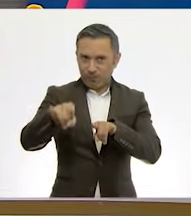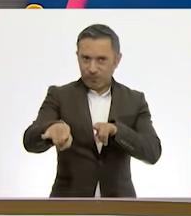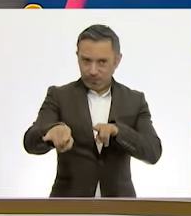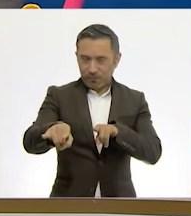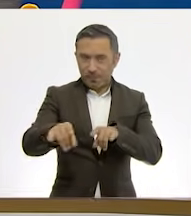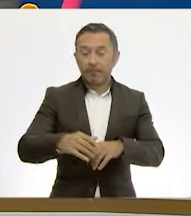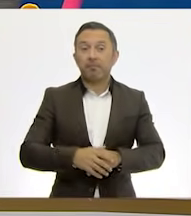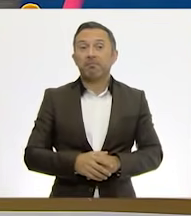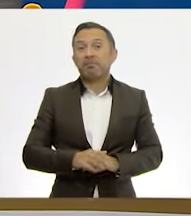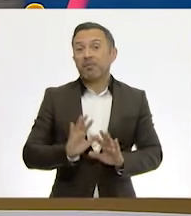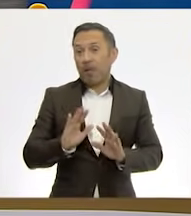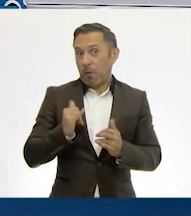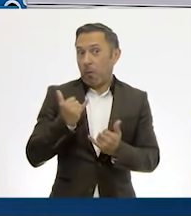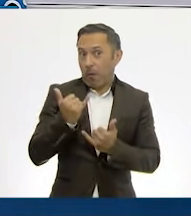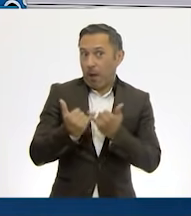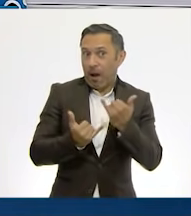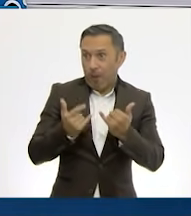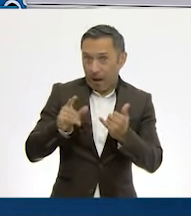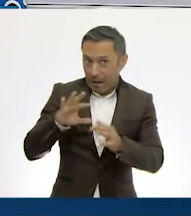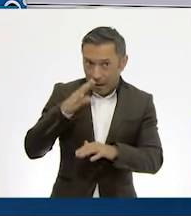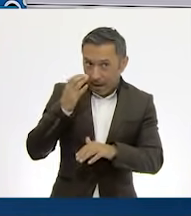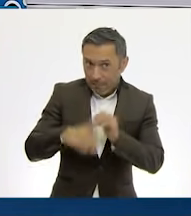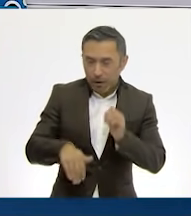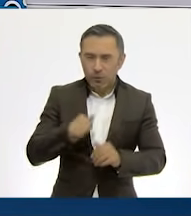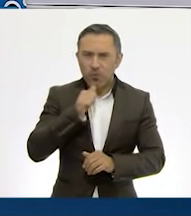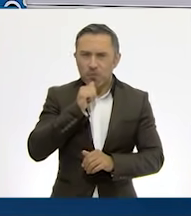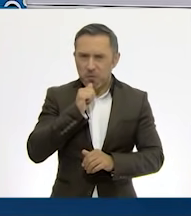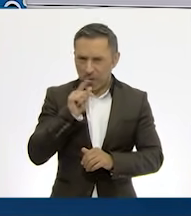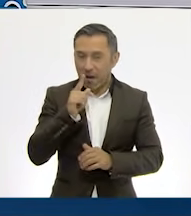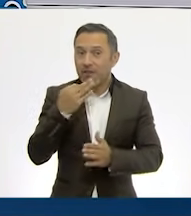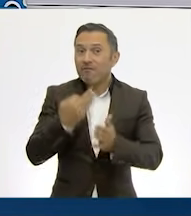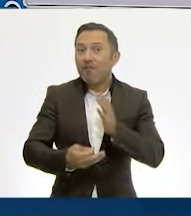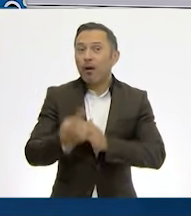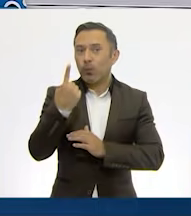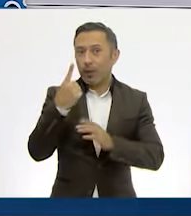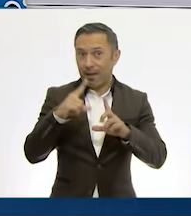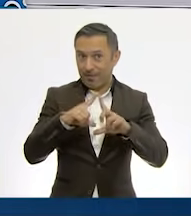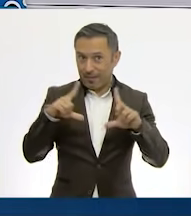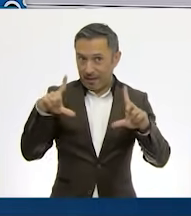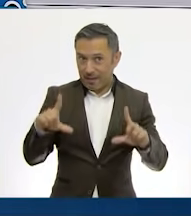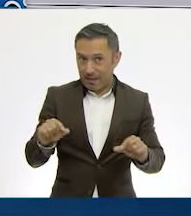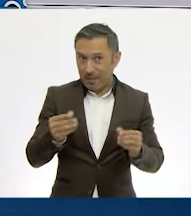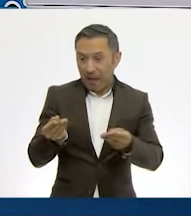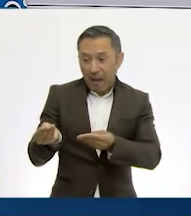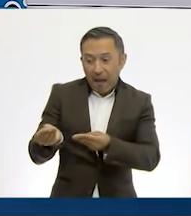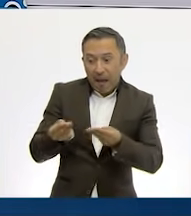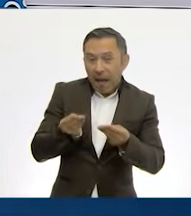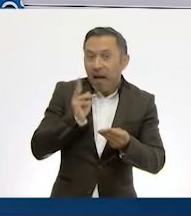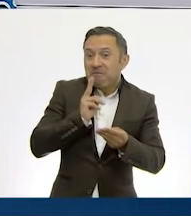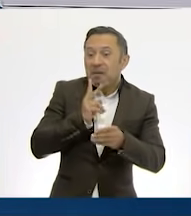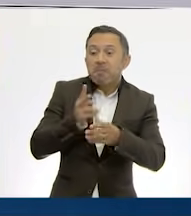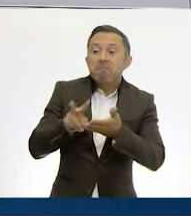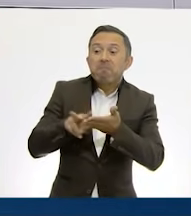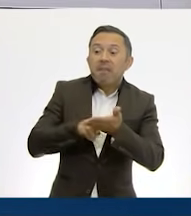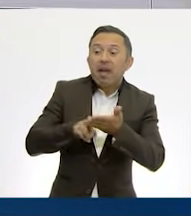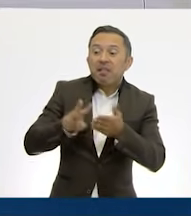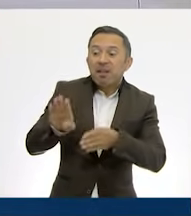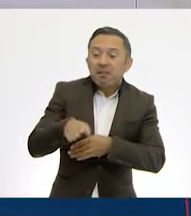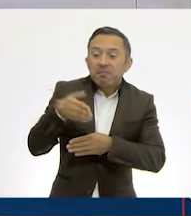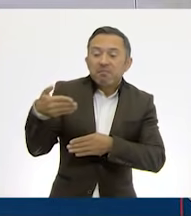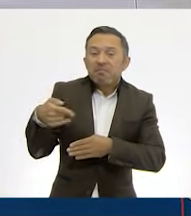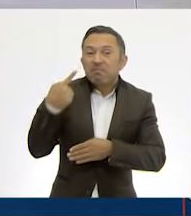Ahorita, el juego, pues, recuerda que todavía no acaba. Vamos a ver, voy a tomar yo la última tarjetita y a ver qué me sale con el coche verde. Muy bien.